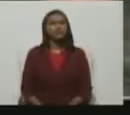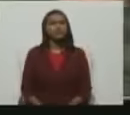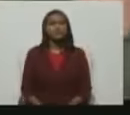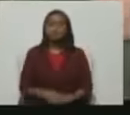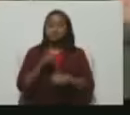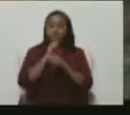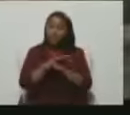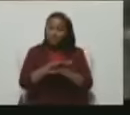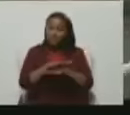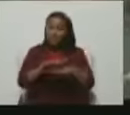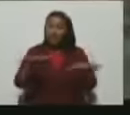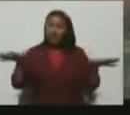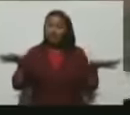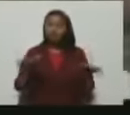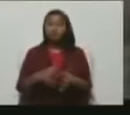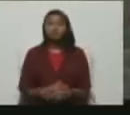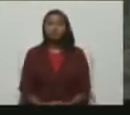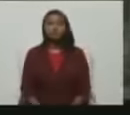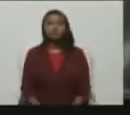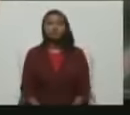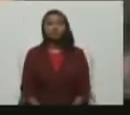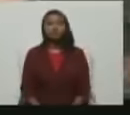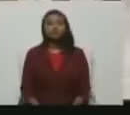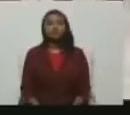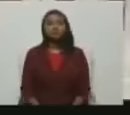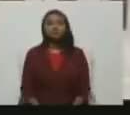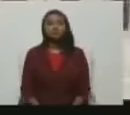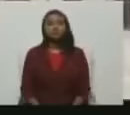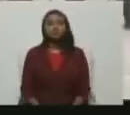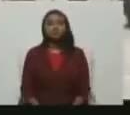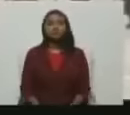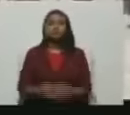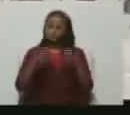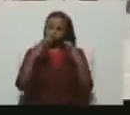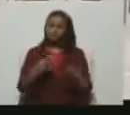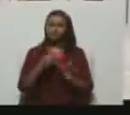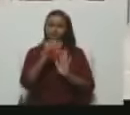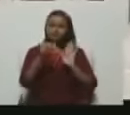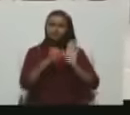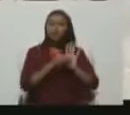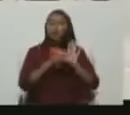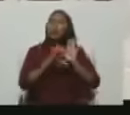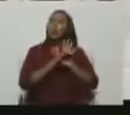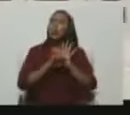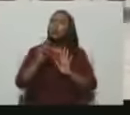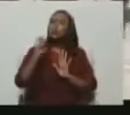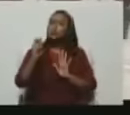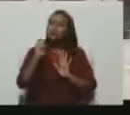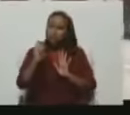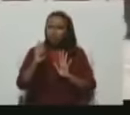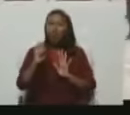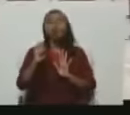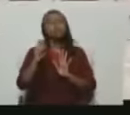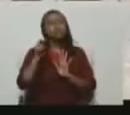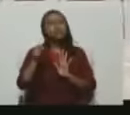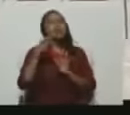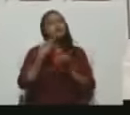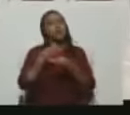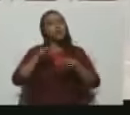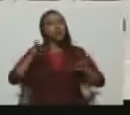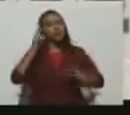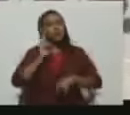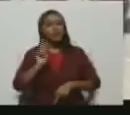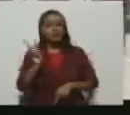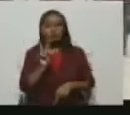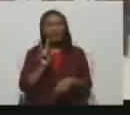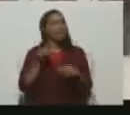desplegan en estricto apego de la Constitución de la República Bolivariana de Venezuela para la garantía